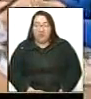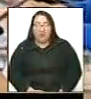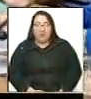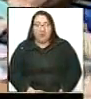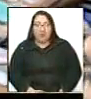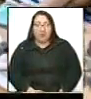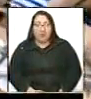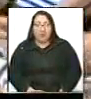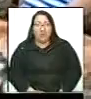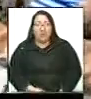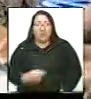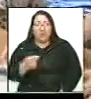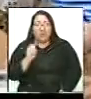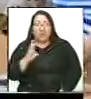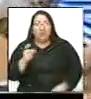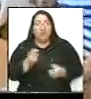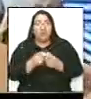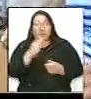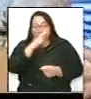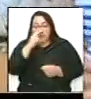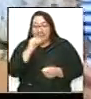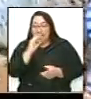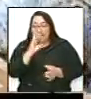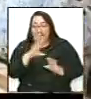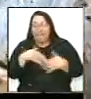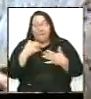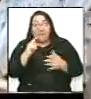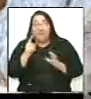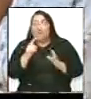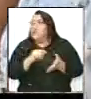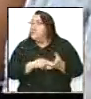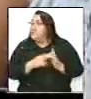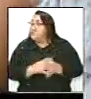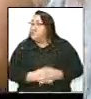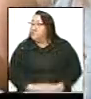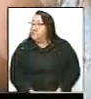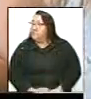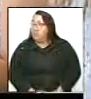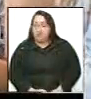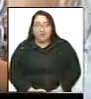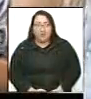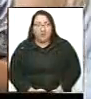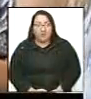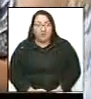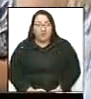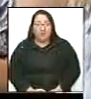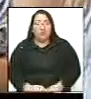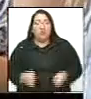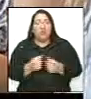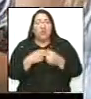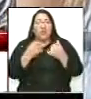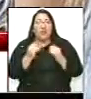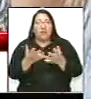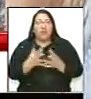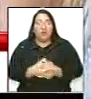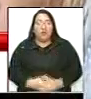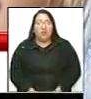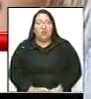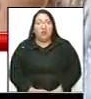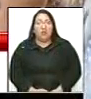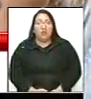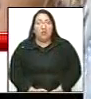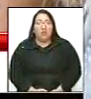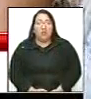solamente, como lo ha planteado el congresista Velázquez, pues tal vez en todo caso la estructura del informe puede